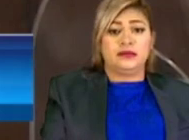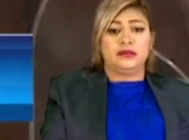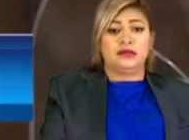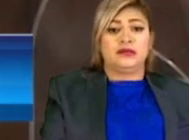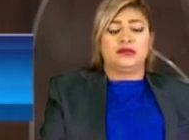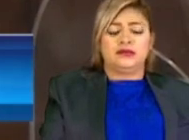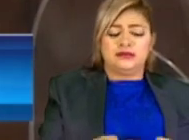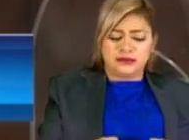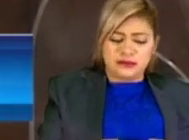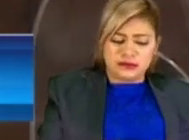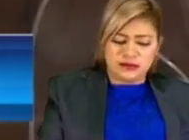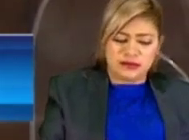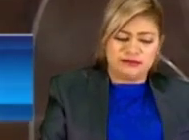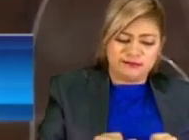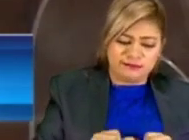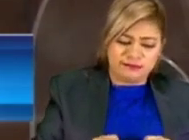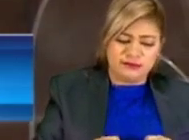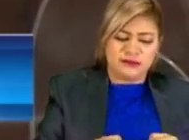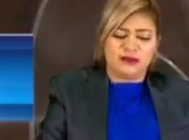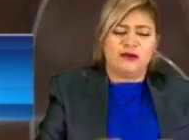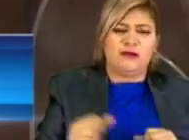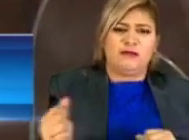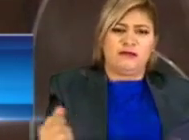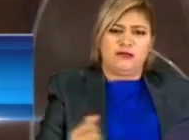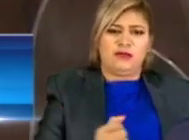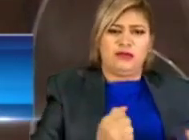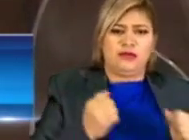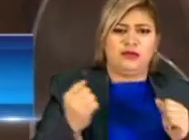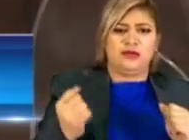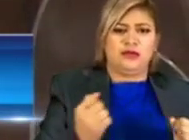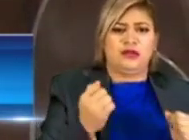continuaremos fortaleciendo la tecnología,